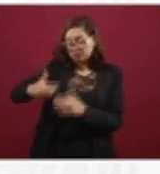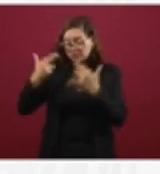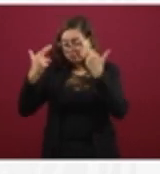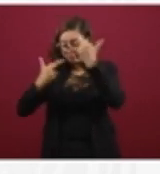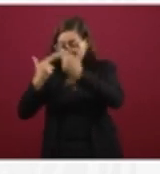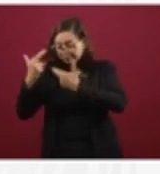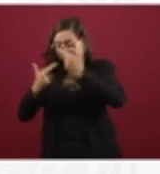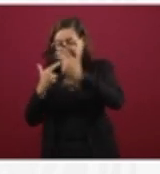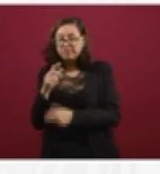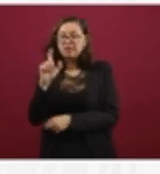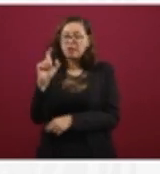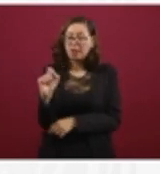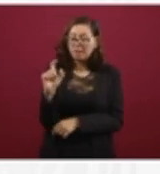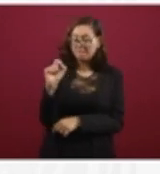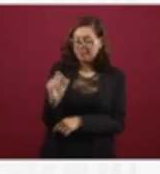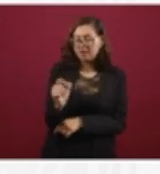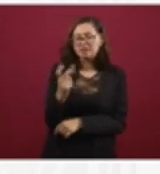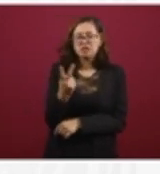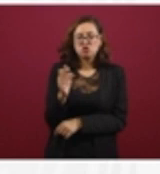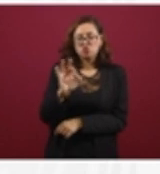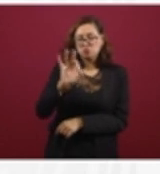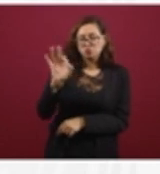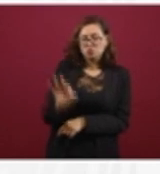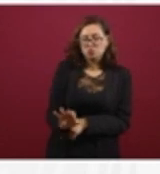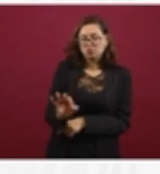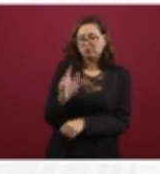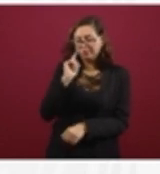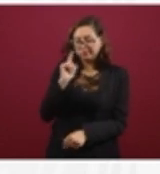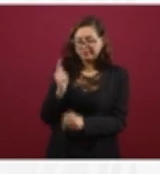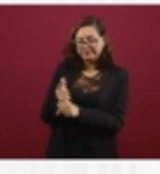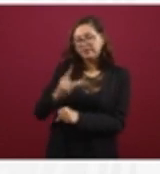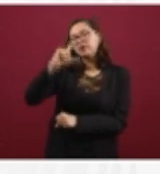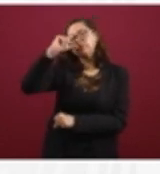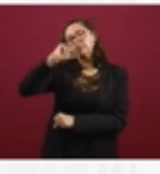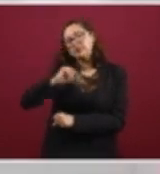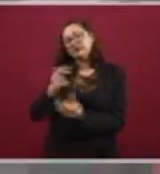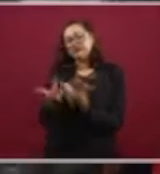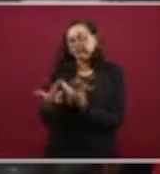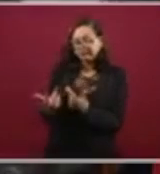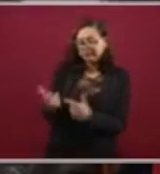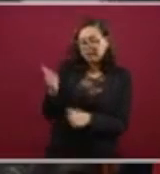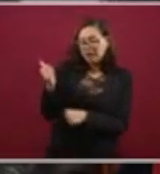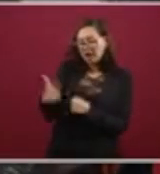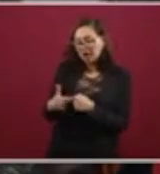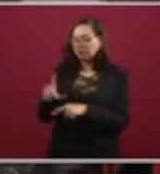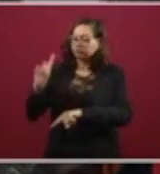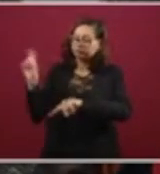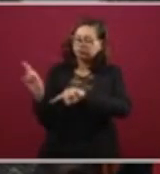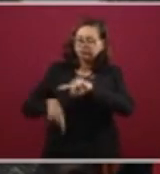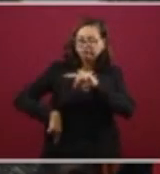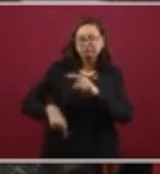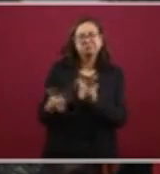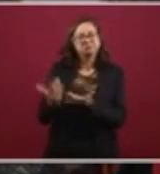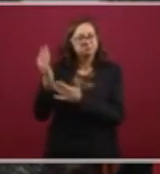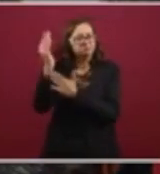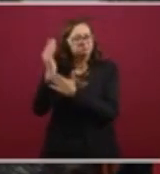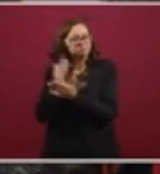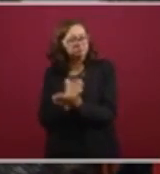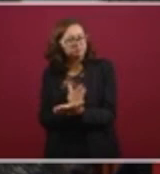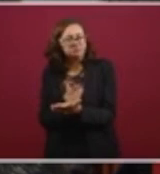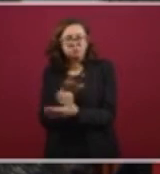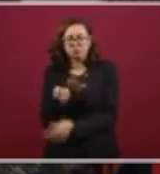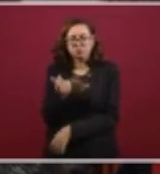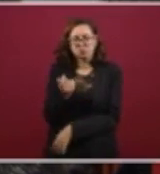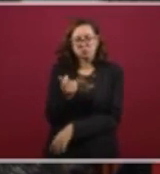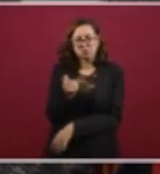cilindros, 20, que es el 2%, encontraron fallas y se retiraron del mercado. Es un porcentaje ya bastante bajo